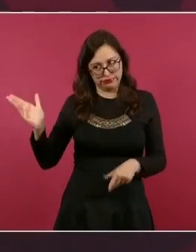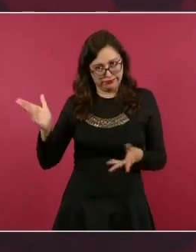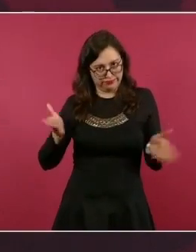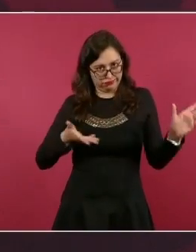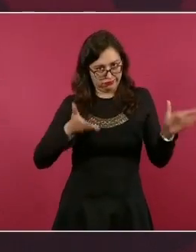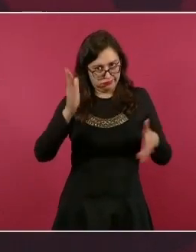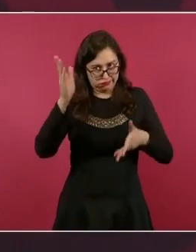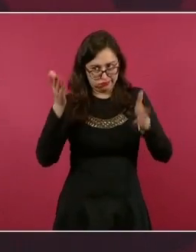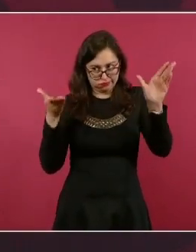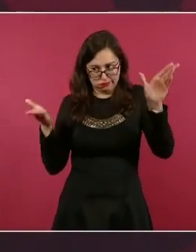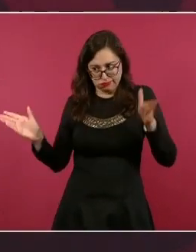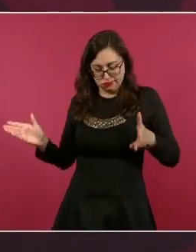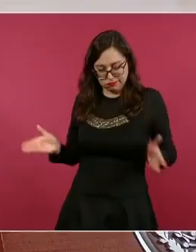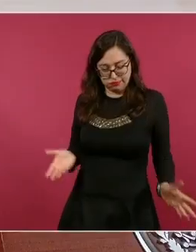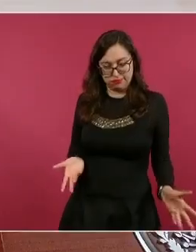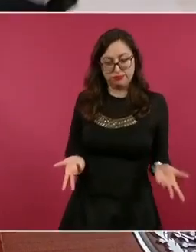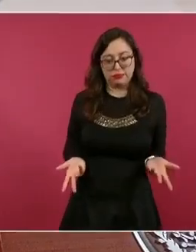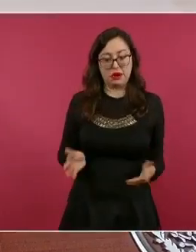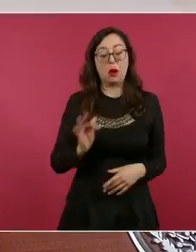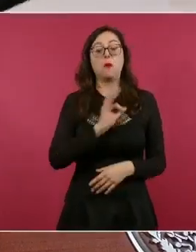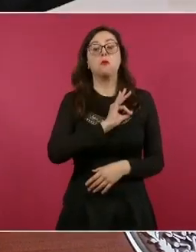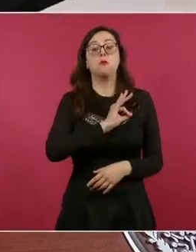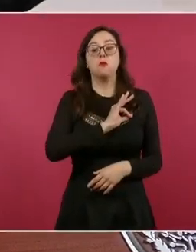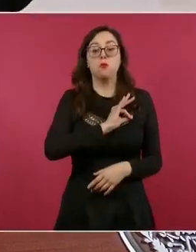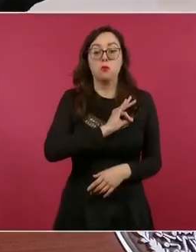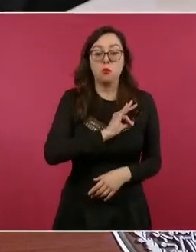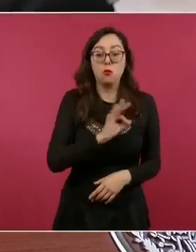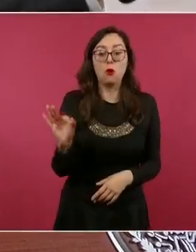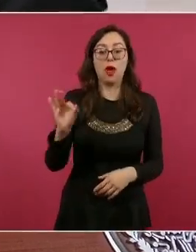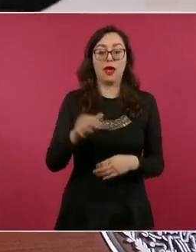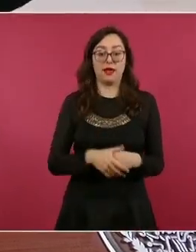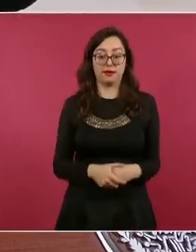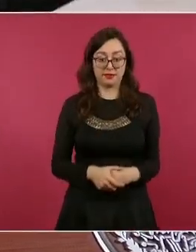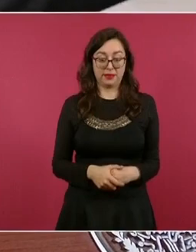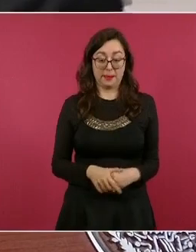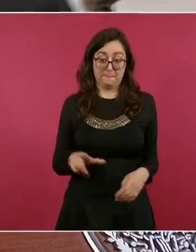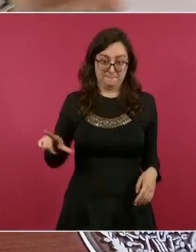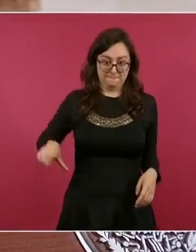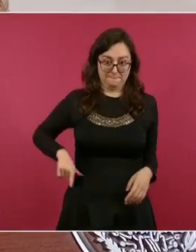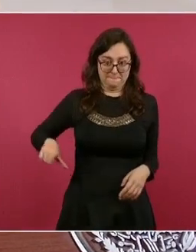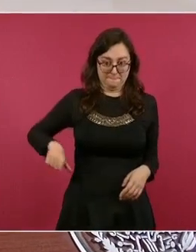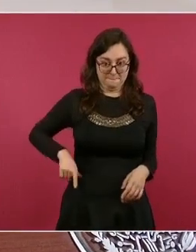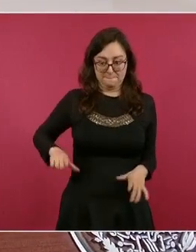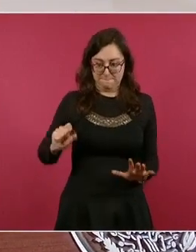se invierte en alguna región abandonada, como era el sureste,